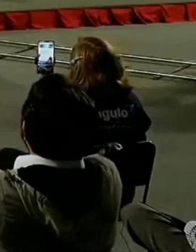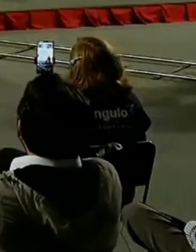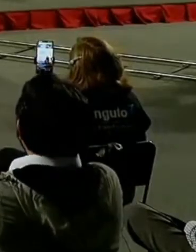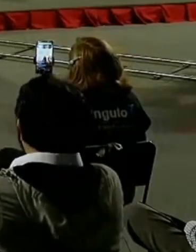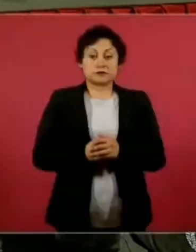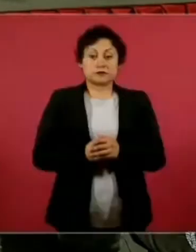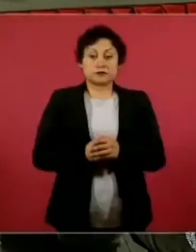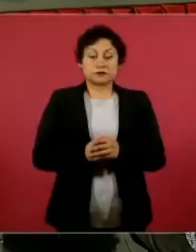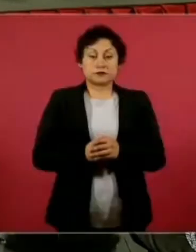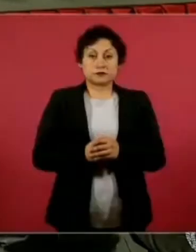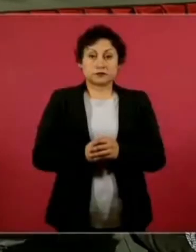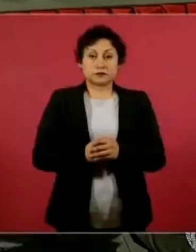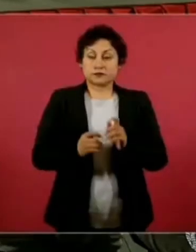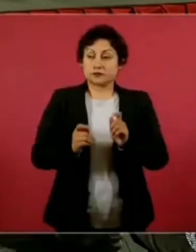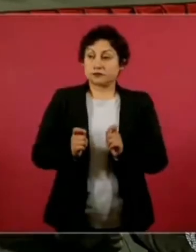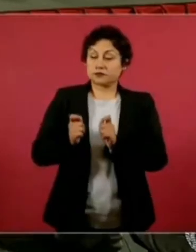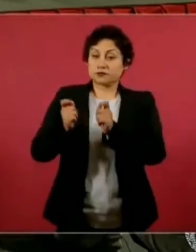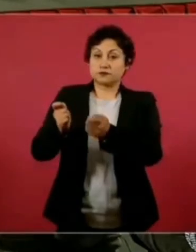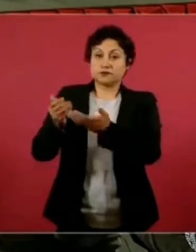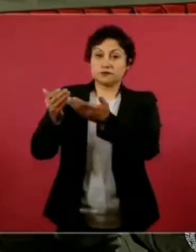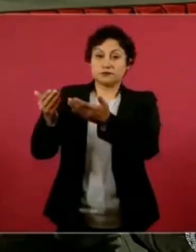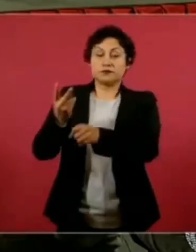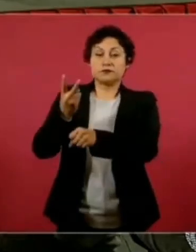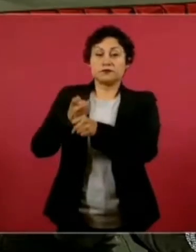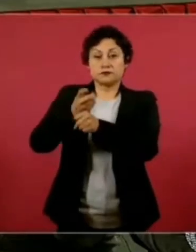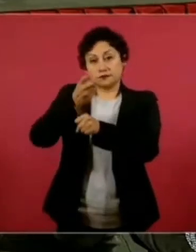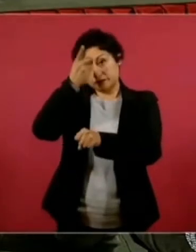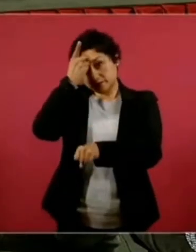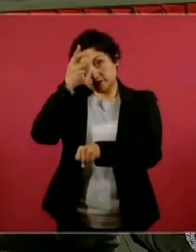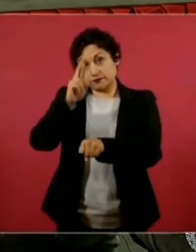sobre los proyectos de transmisión. Adelante.